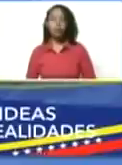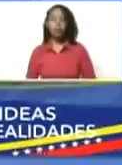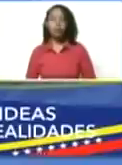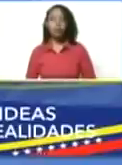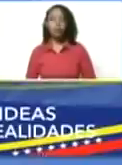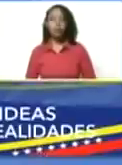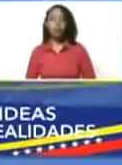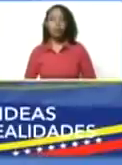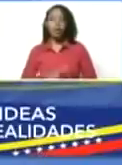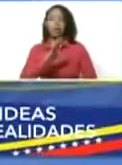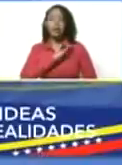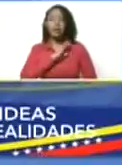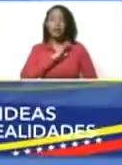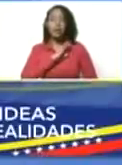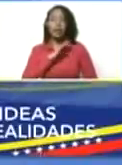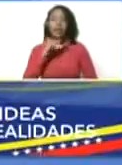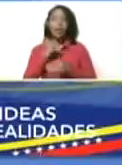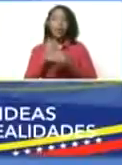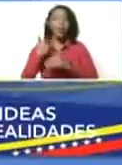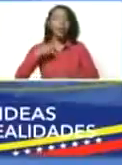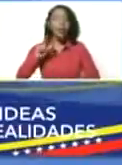Se tenían que elegir